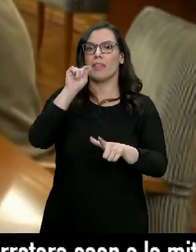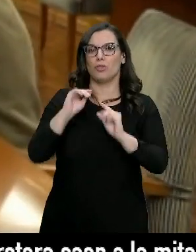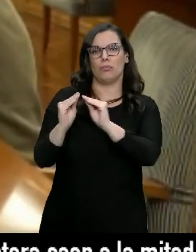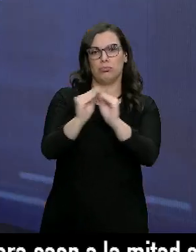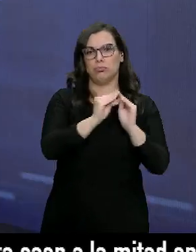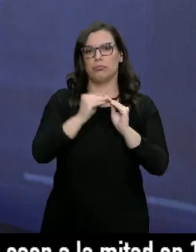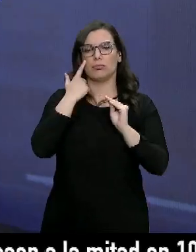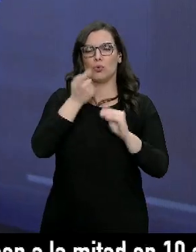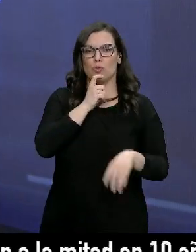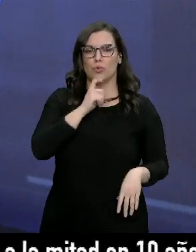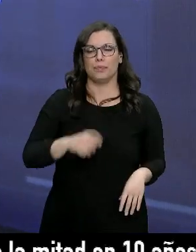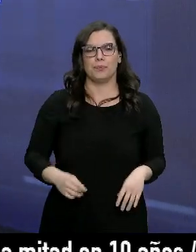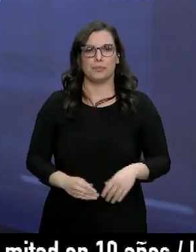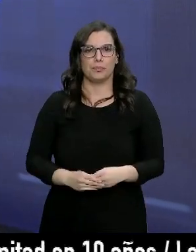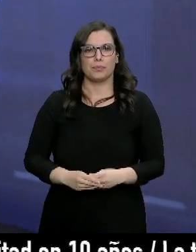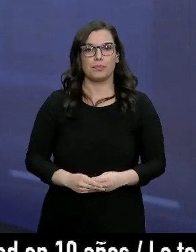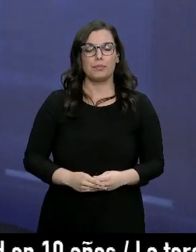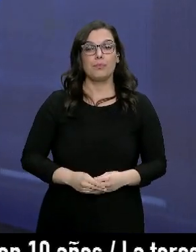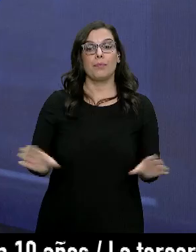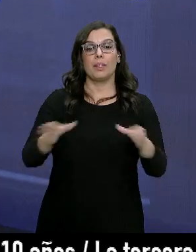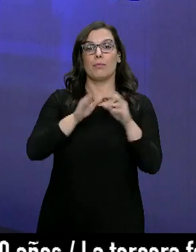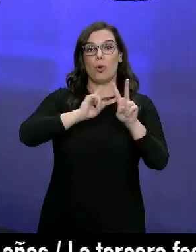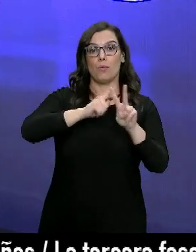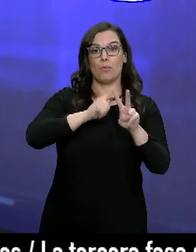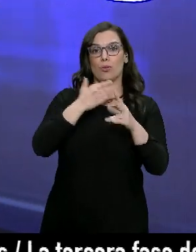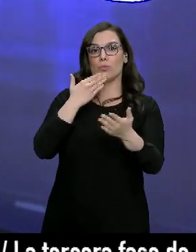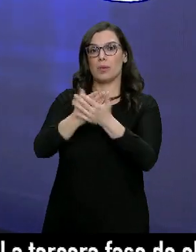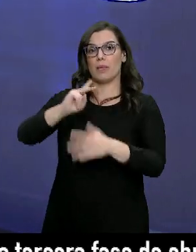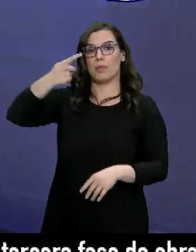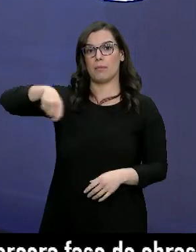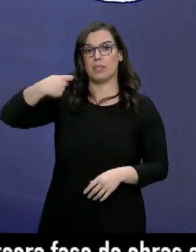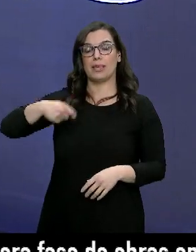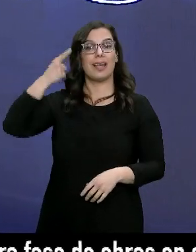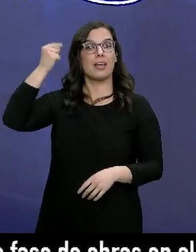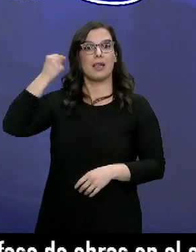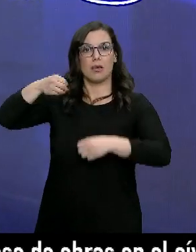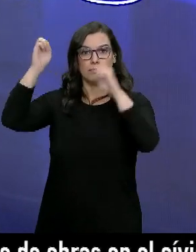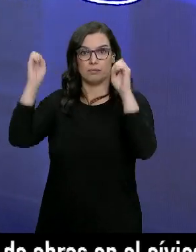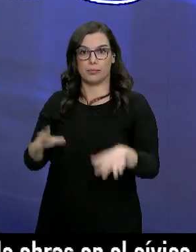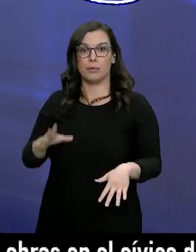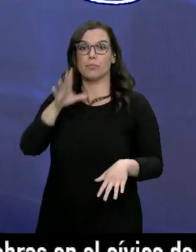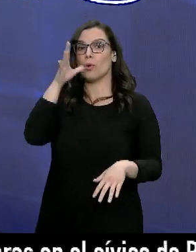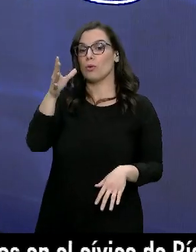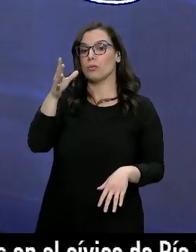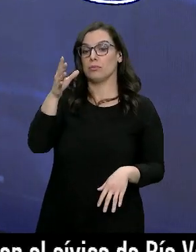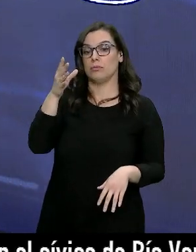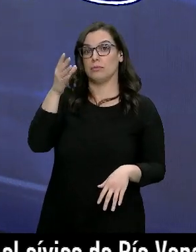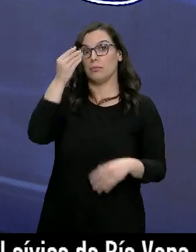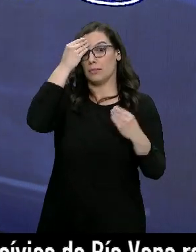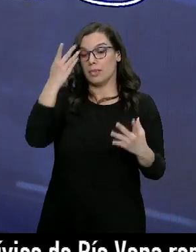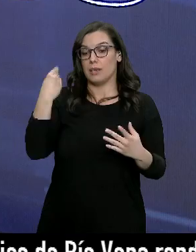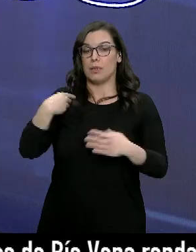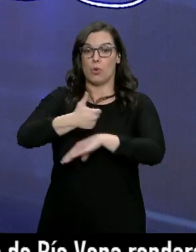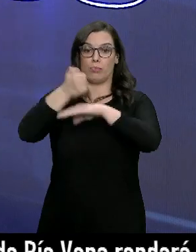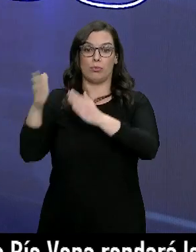final. Bueno, pues Vox pedirá la dimisión del vicepresidente Igea al entender que el adelanto del toque de queda a las 8 de la